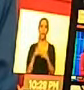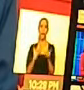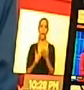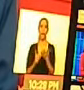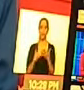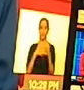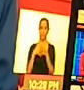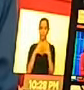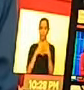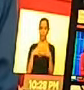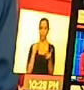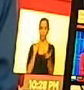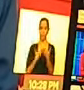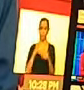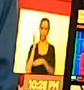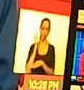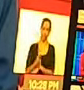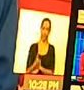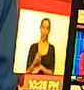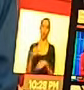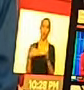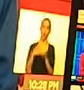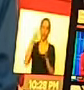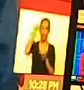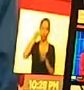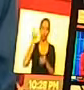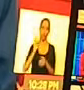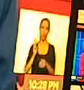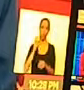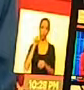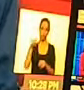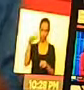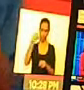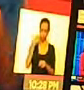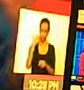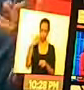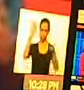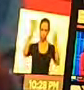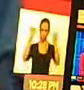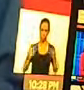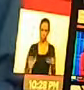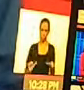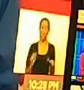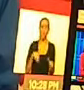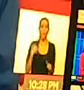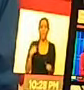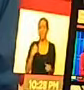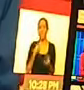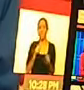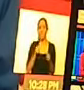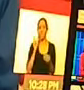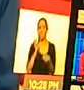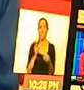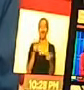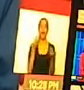más sanciones contra el pueblo de Venezuela. Usted que está viendo este programa, que puede tener muchas críticas, pues ahí